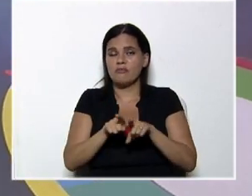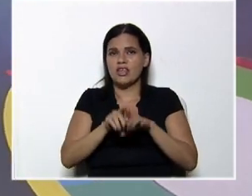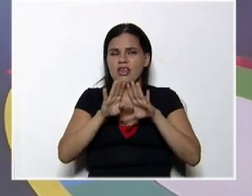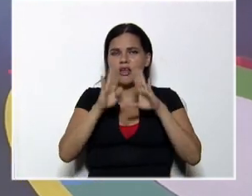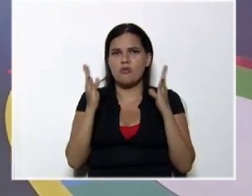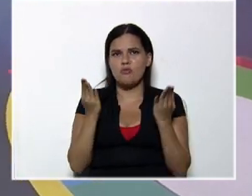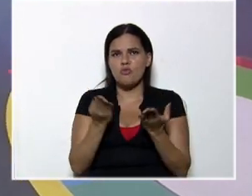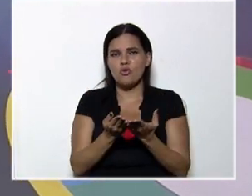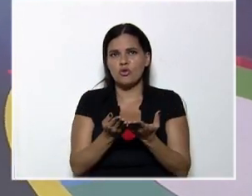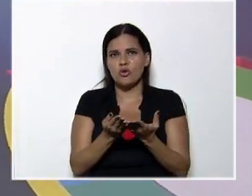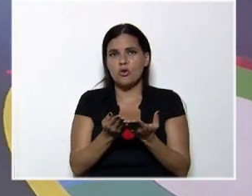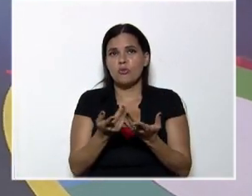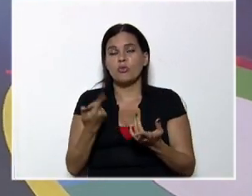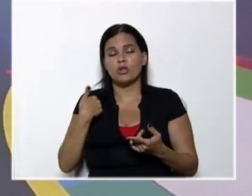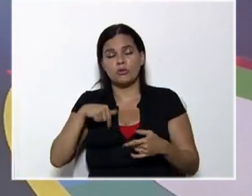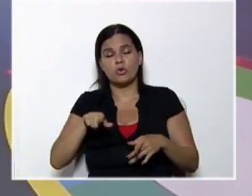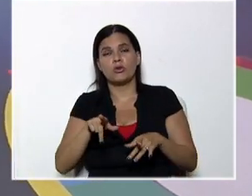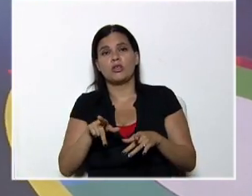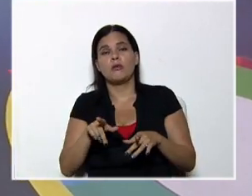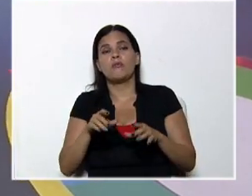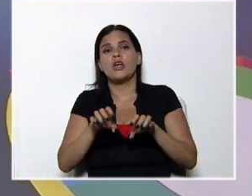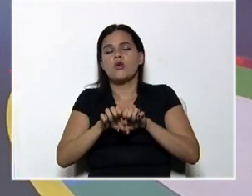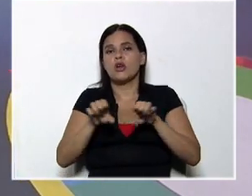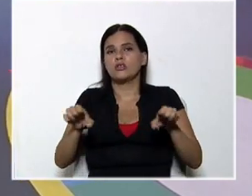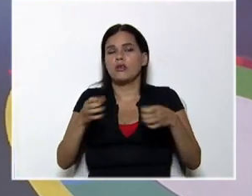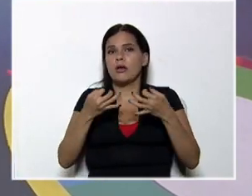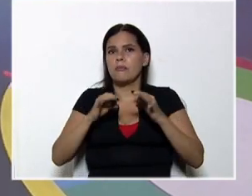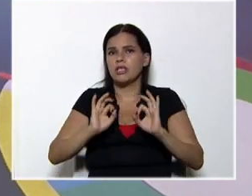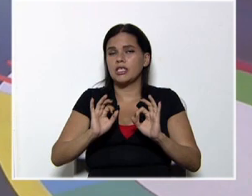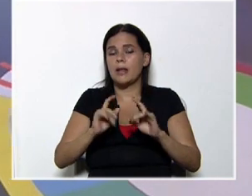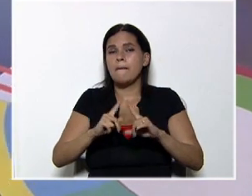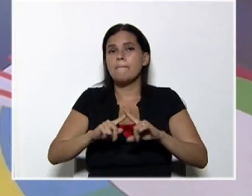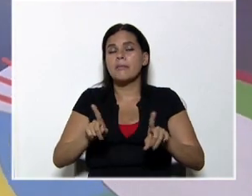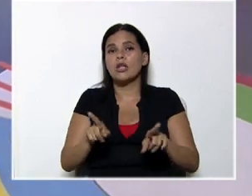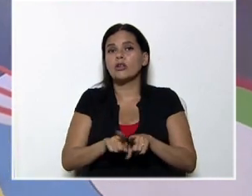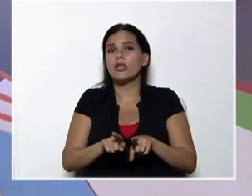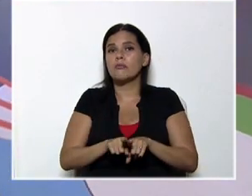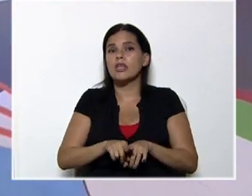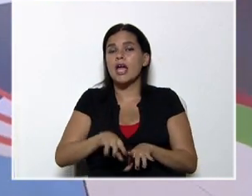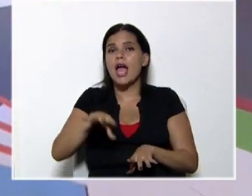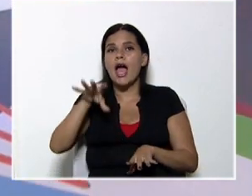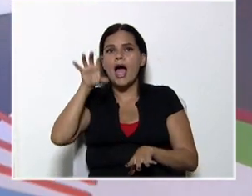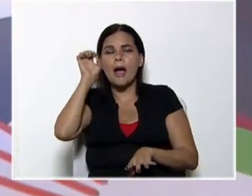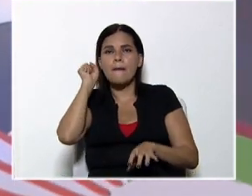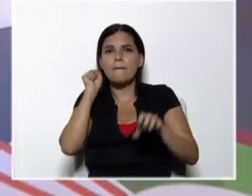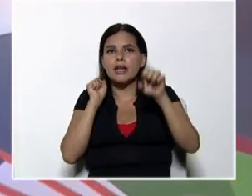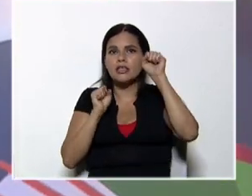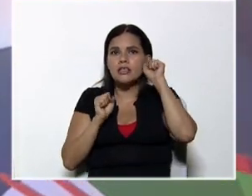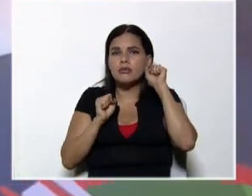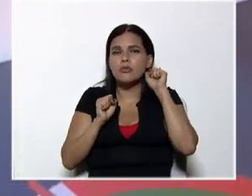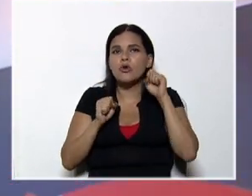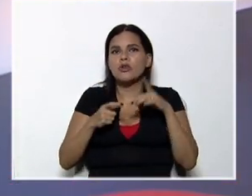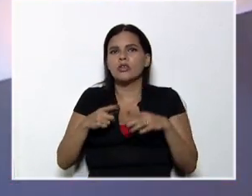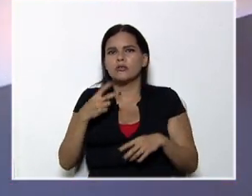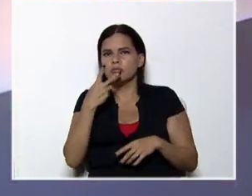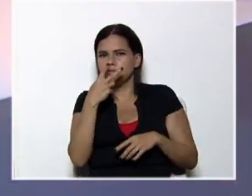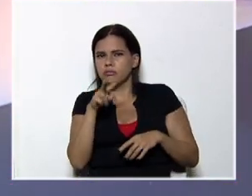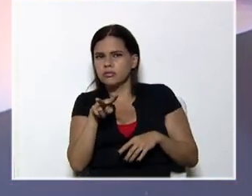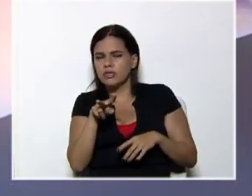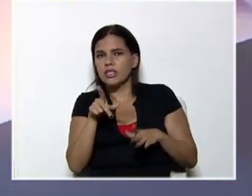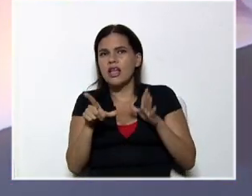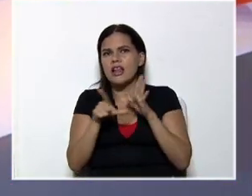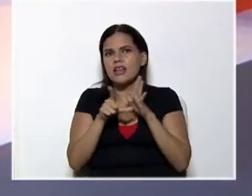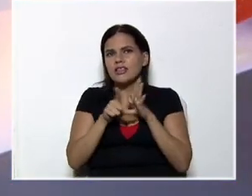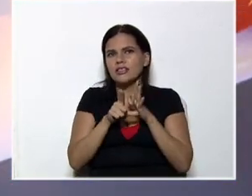eso tuvimos nuestra modalidad de educación especial, pero también atendimos desde la visión de la educación media general, media